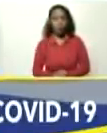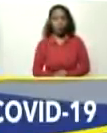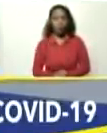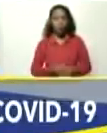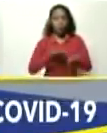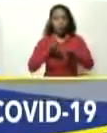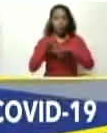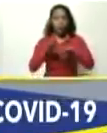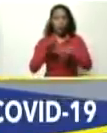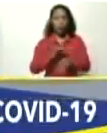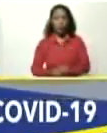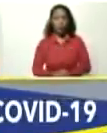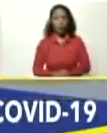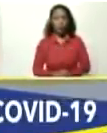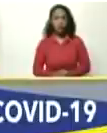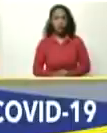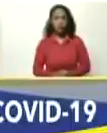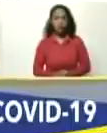Cojedes.